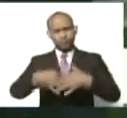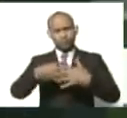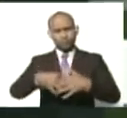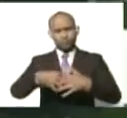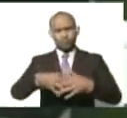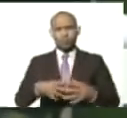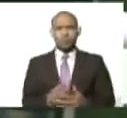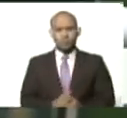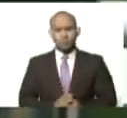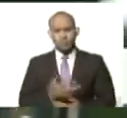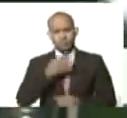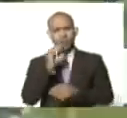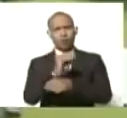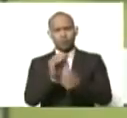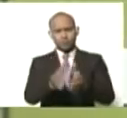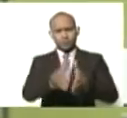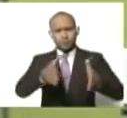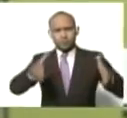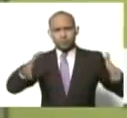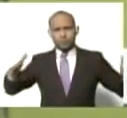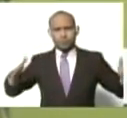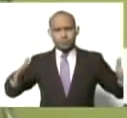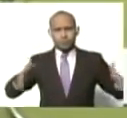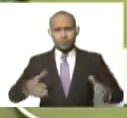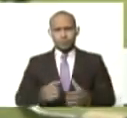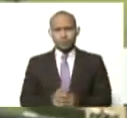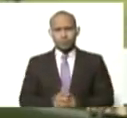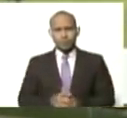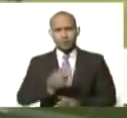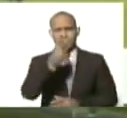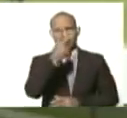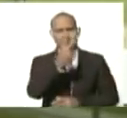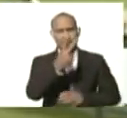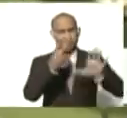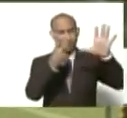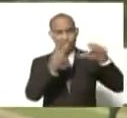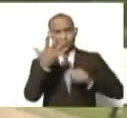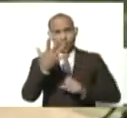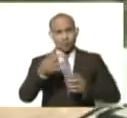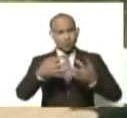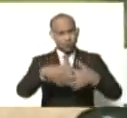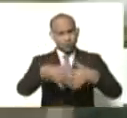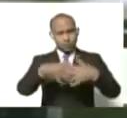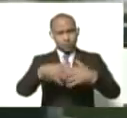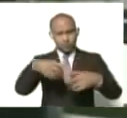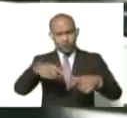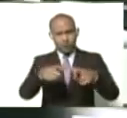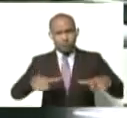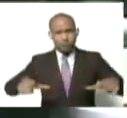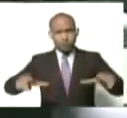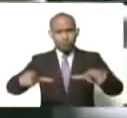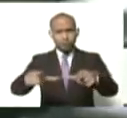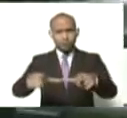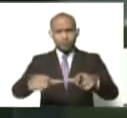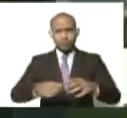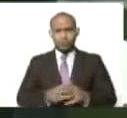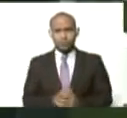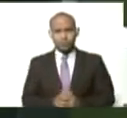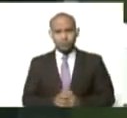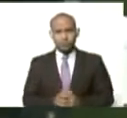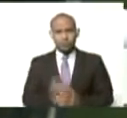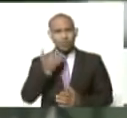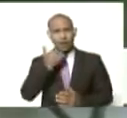va a permitir ampliarnos hasta unas 75 máquinas que pudiésemos tener en esta unidad de diálisis si